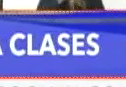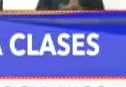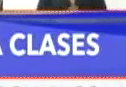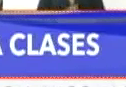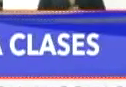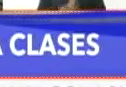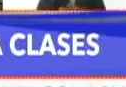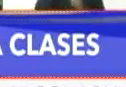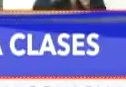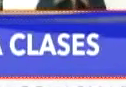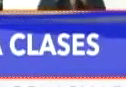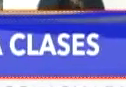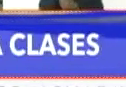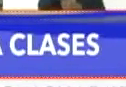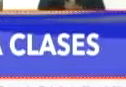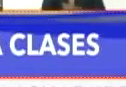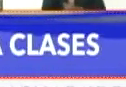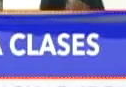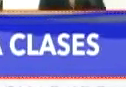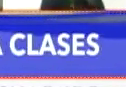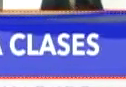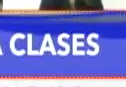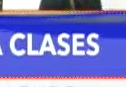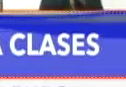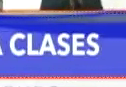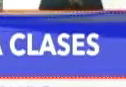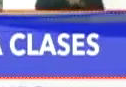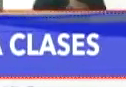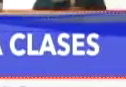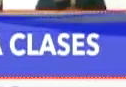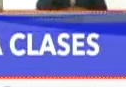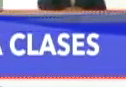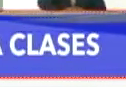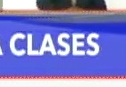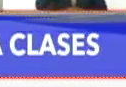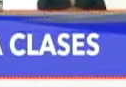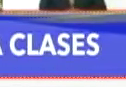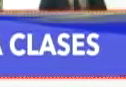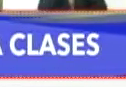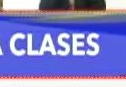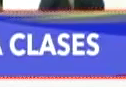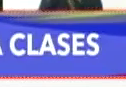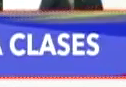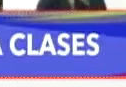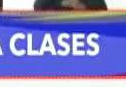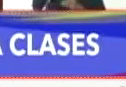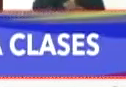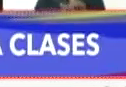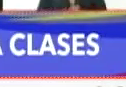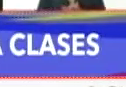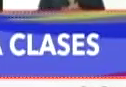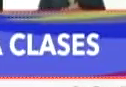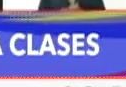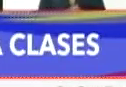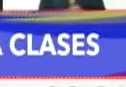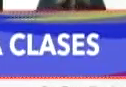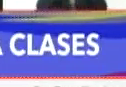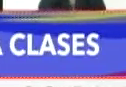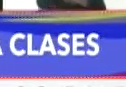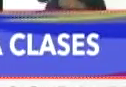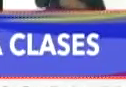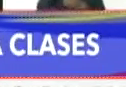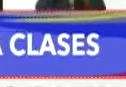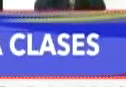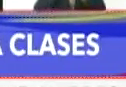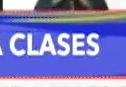presidente cada una va a tener un equipo vamos a tener 200 equipos distribuidos por todo el país para durante todo el año hacer un plan de mantenimiento